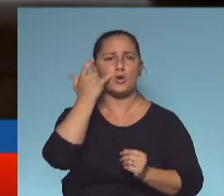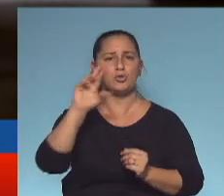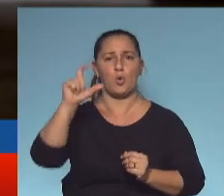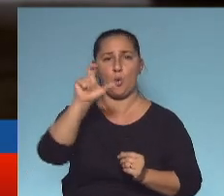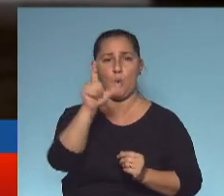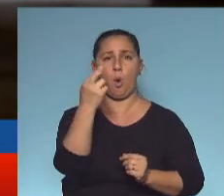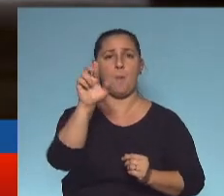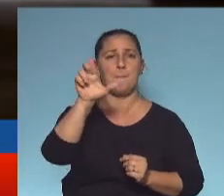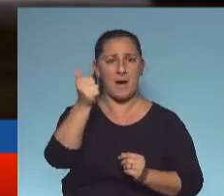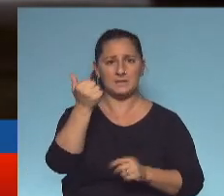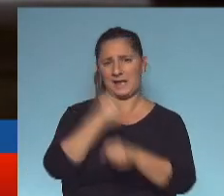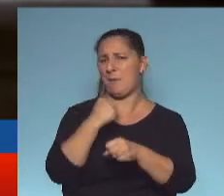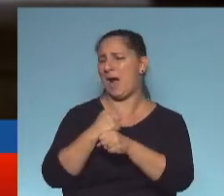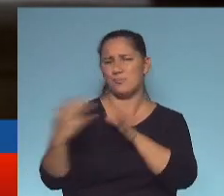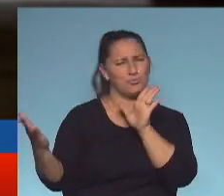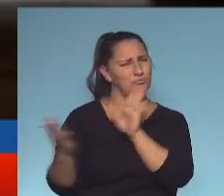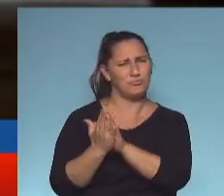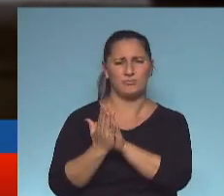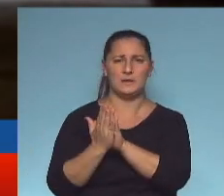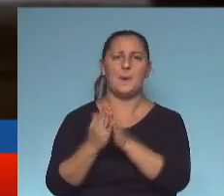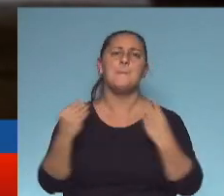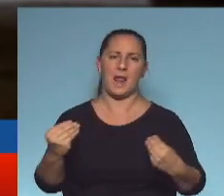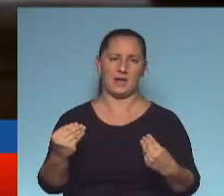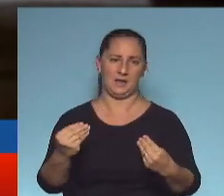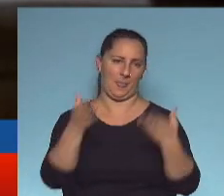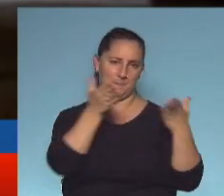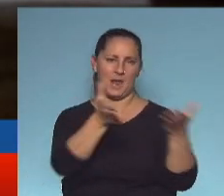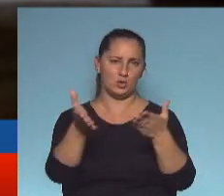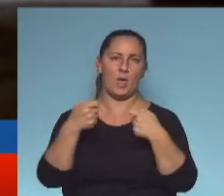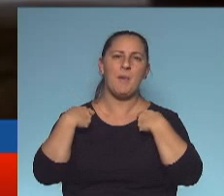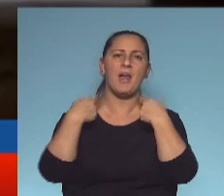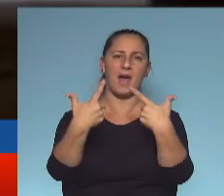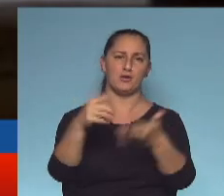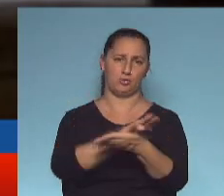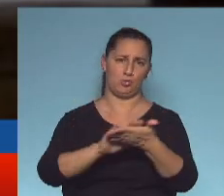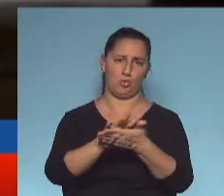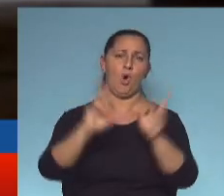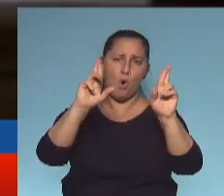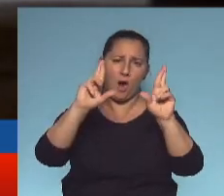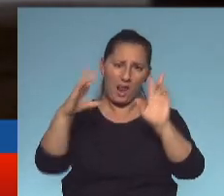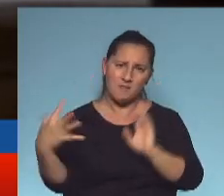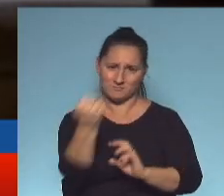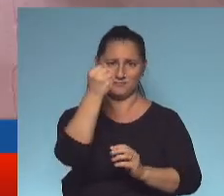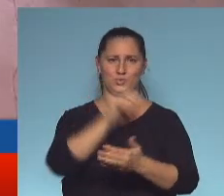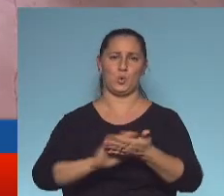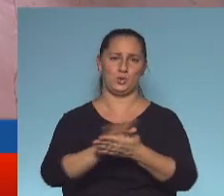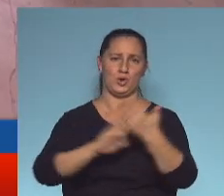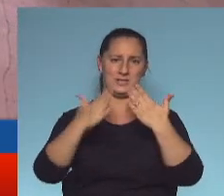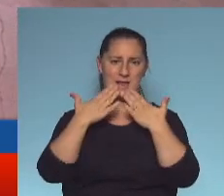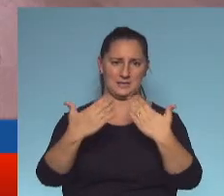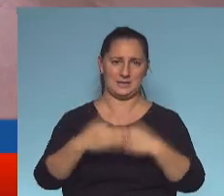estamos trabajando codo a codo en este momento para ayudar a aportar soluciones. Ojalá podamos concretarlas. Gracias.